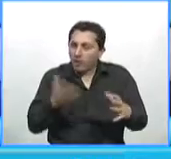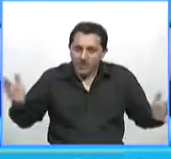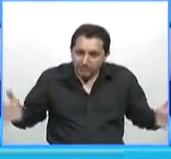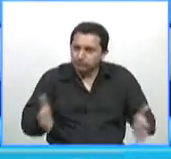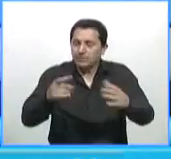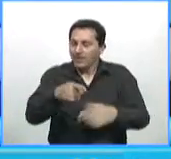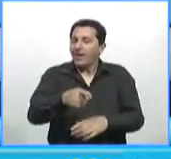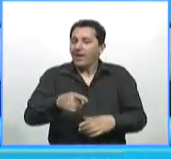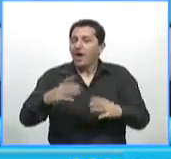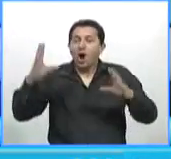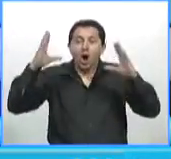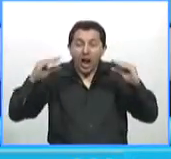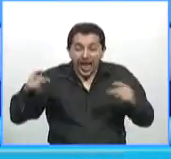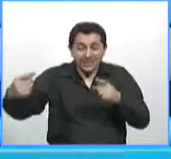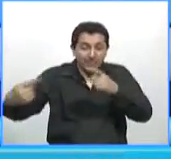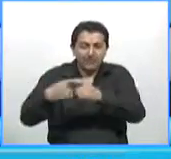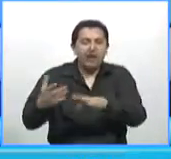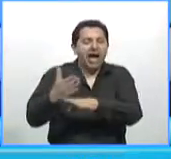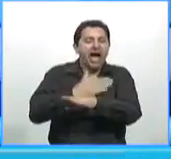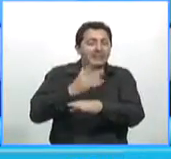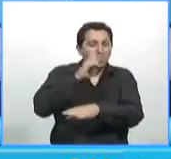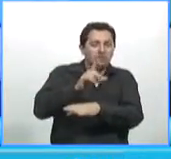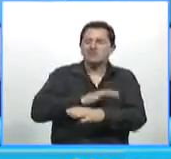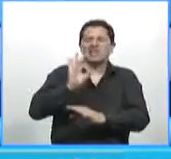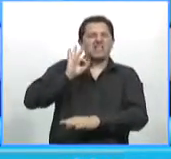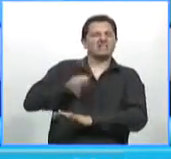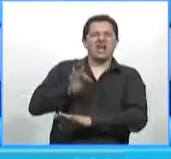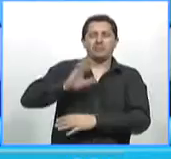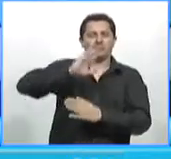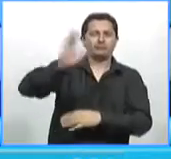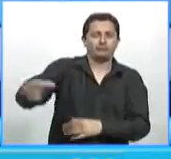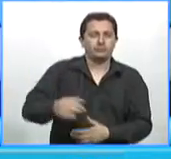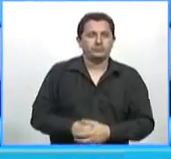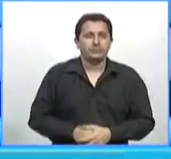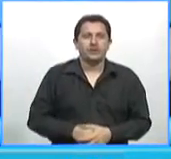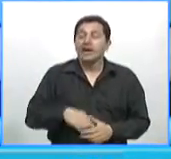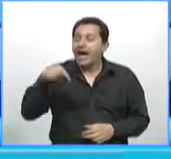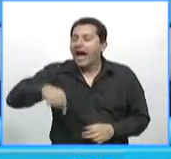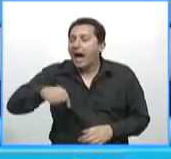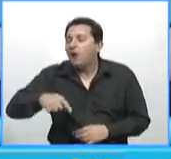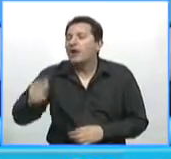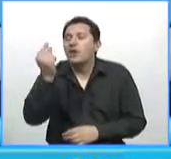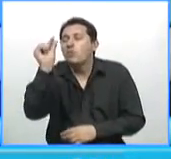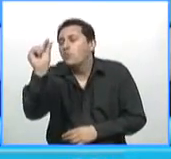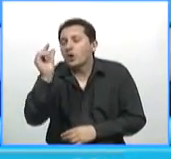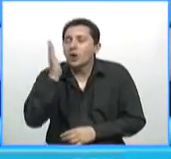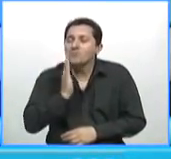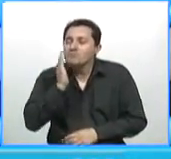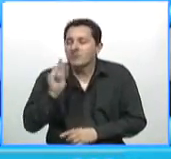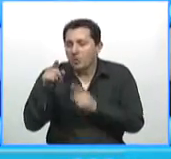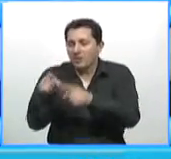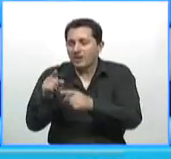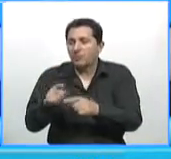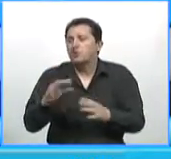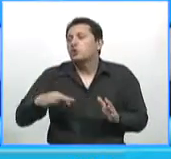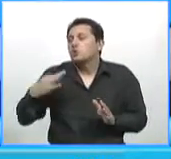ya desde el hotel ya se ganaba. Te hemos preparado un pequeño mimo de cara al logro que tiene que ver con una pequeña biografía de los